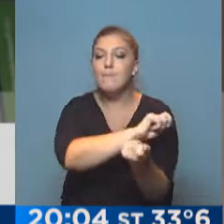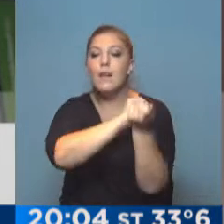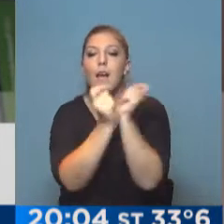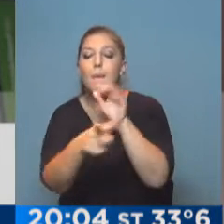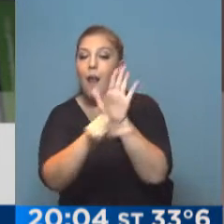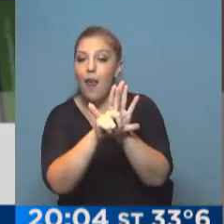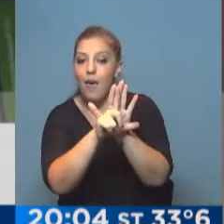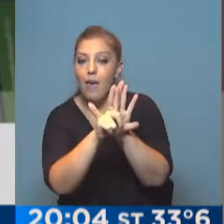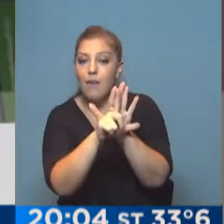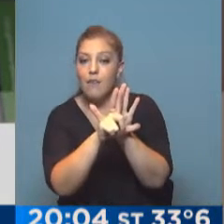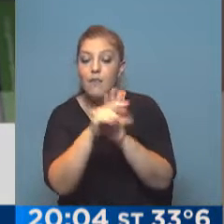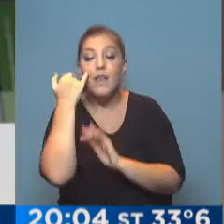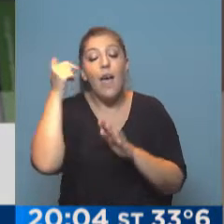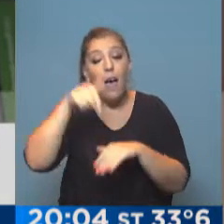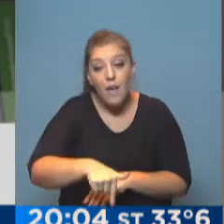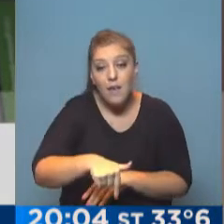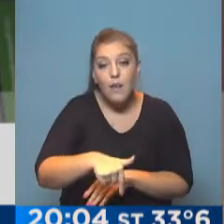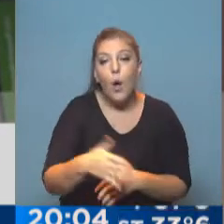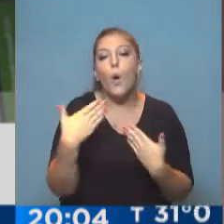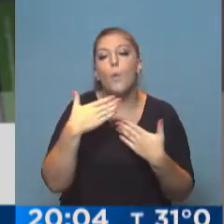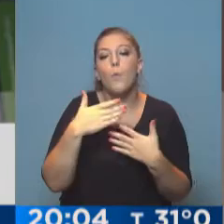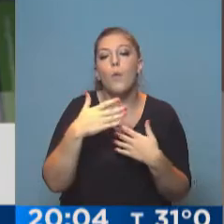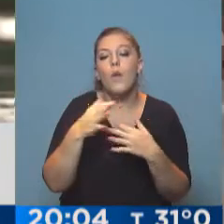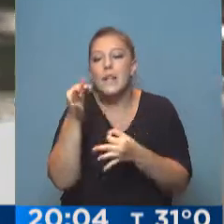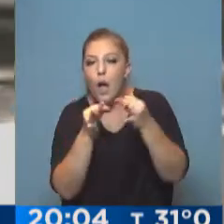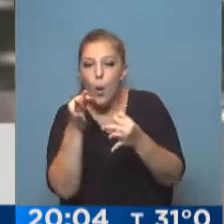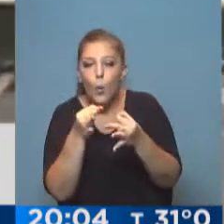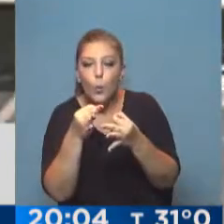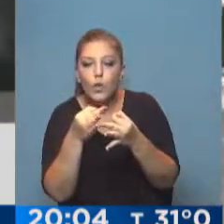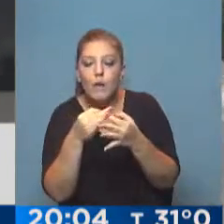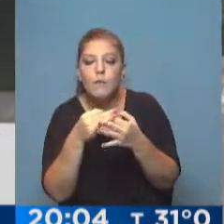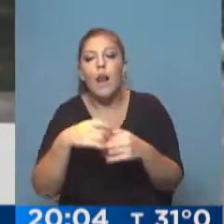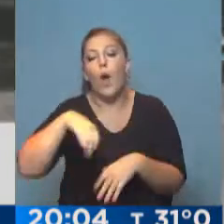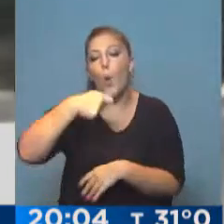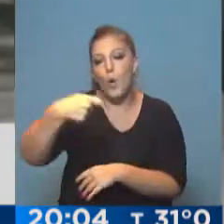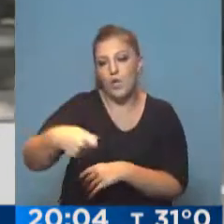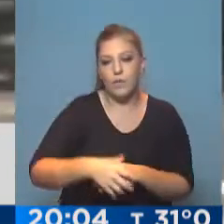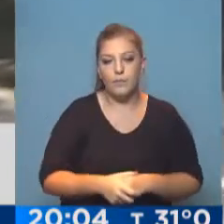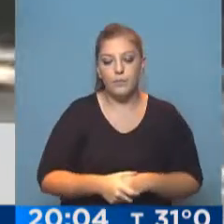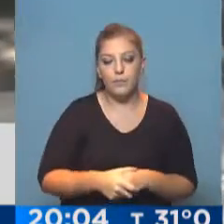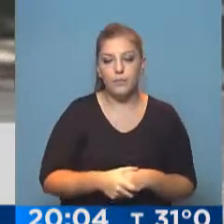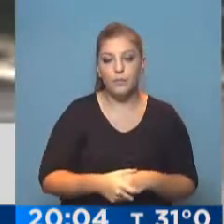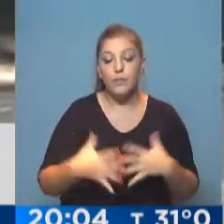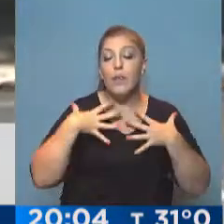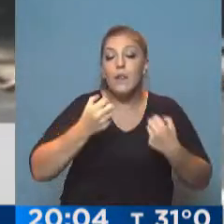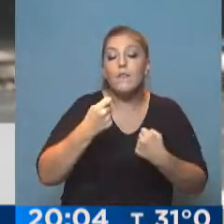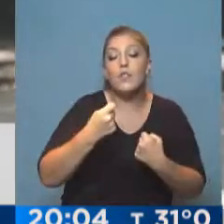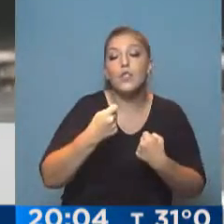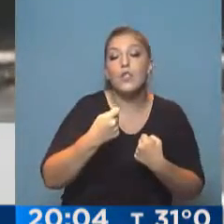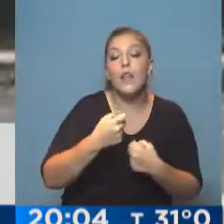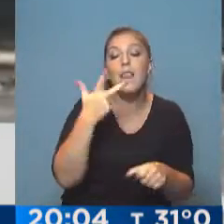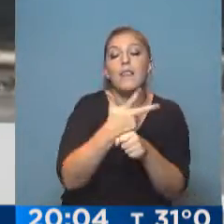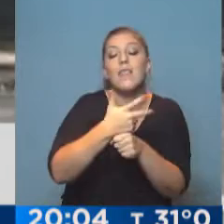ley. Entonces ahí sí poder ajustar por encima la jubilación. El defensor de la tercera edad, Eugenio